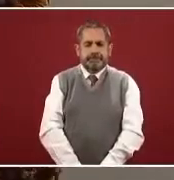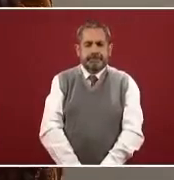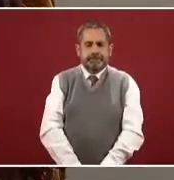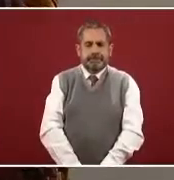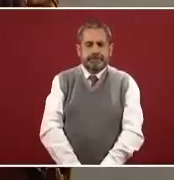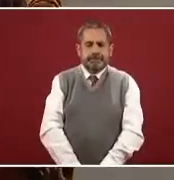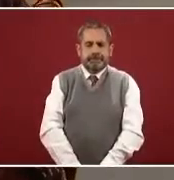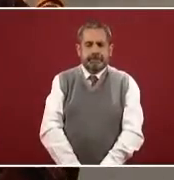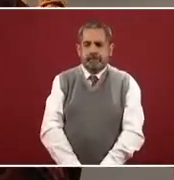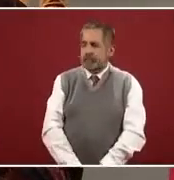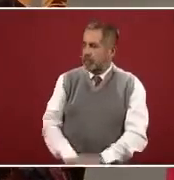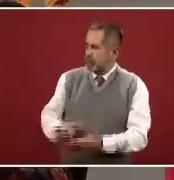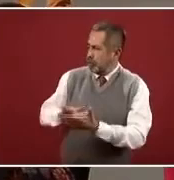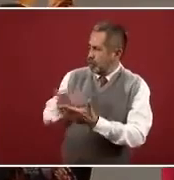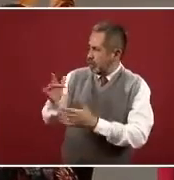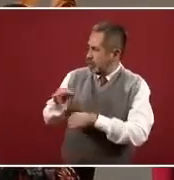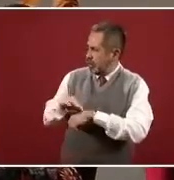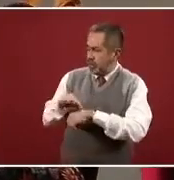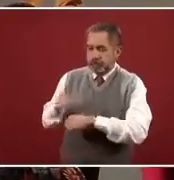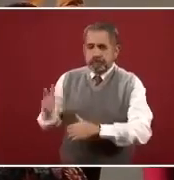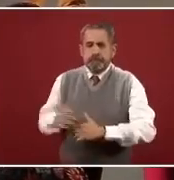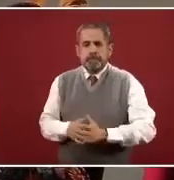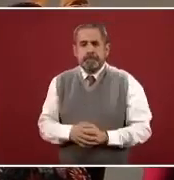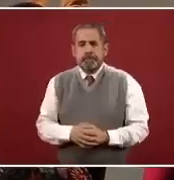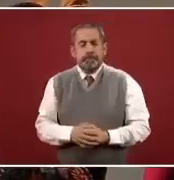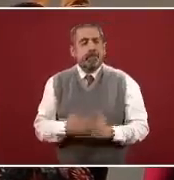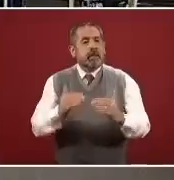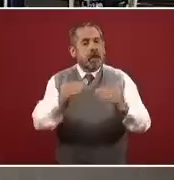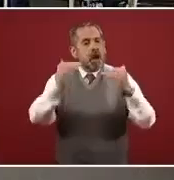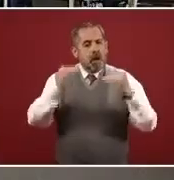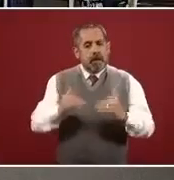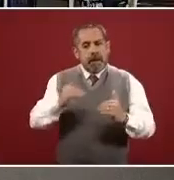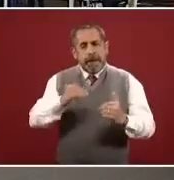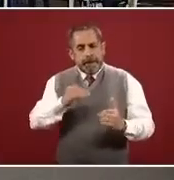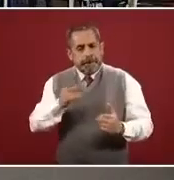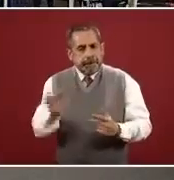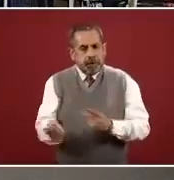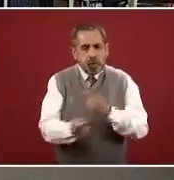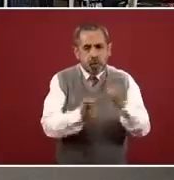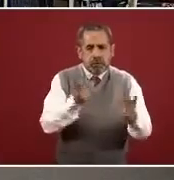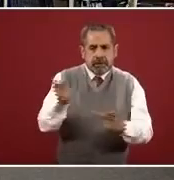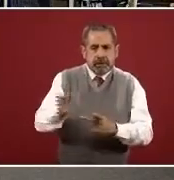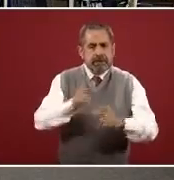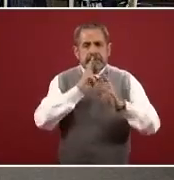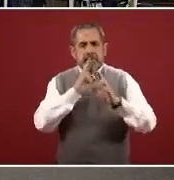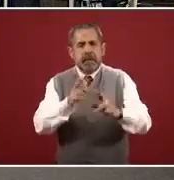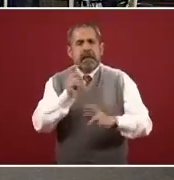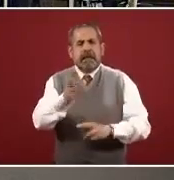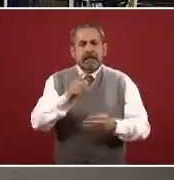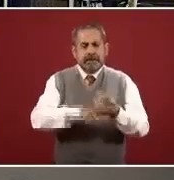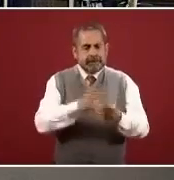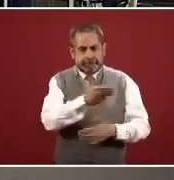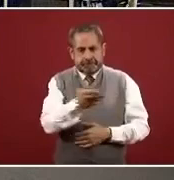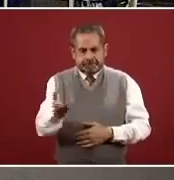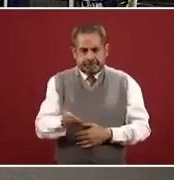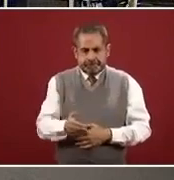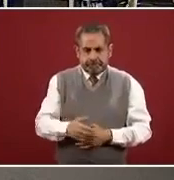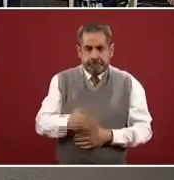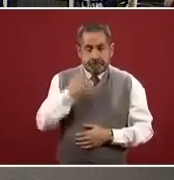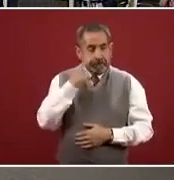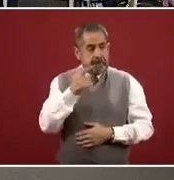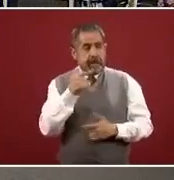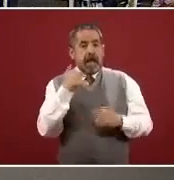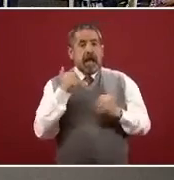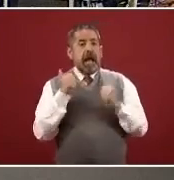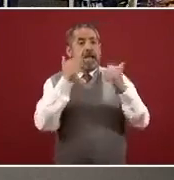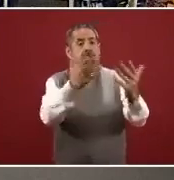Muchas gracias, doctor López Ridaura. Vamos entonces a la parte de preguntas y respuestas. Vamos a empezar ahora de la parte de atrás y